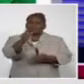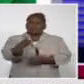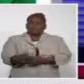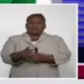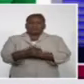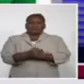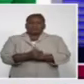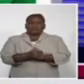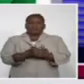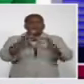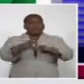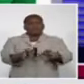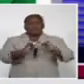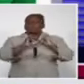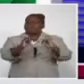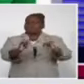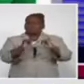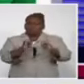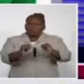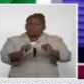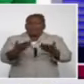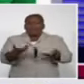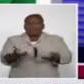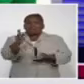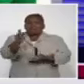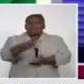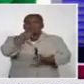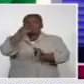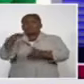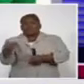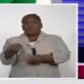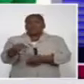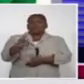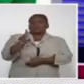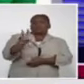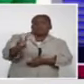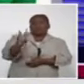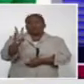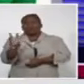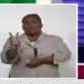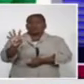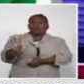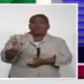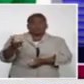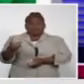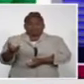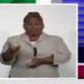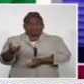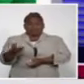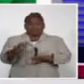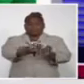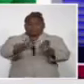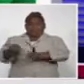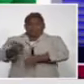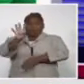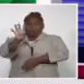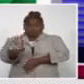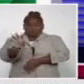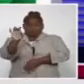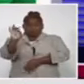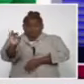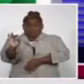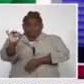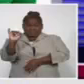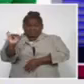que estar informando cosas tan desagradables. Estos 476 fallecidos dan